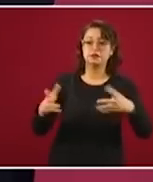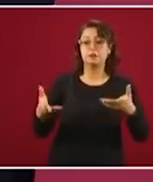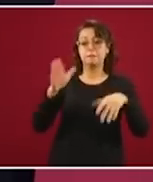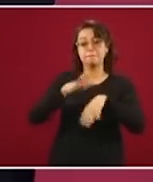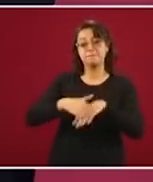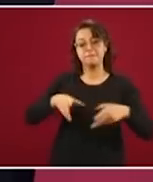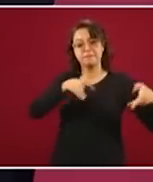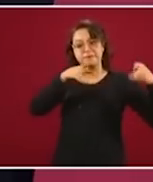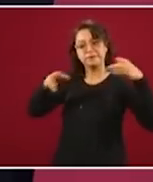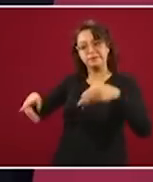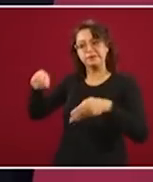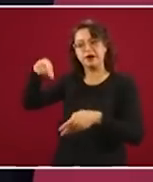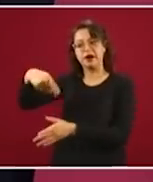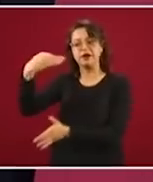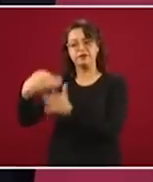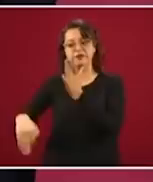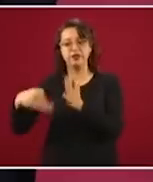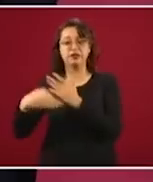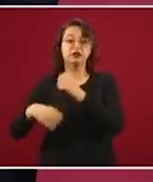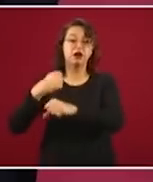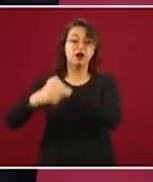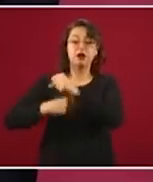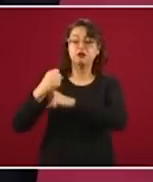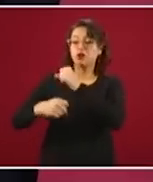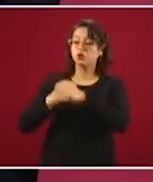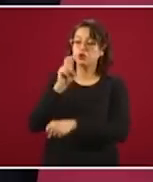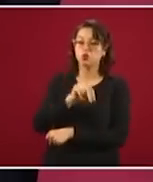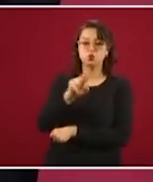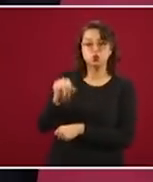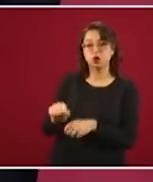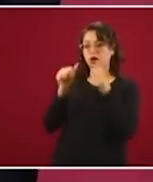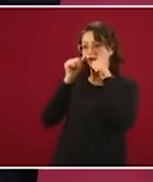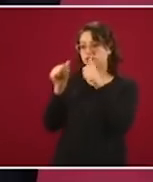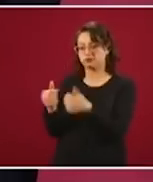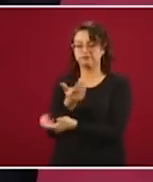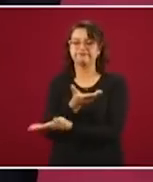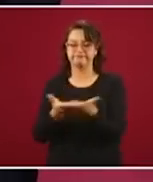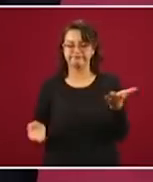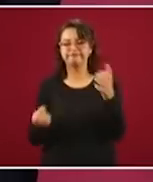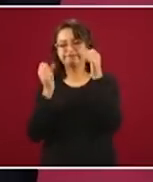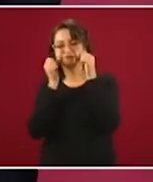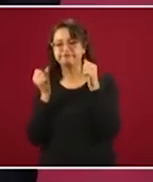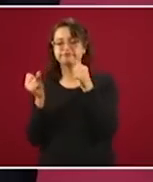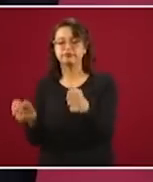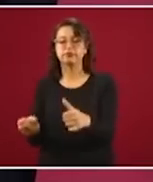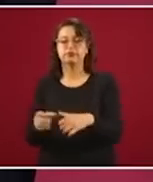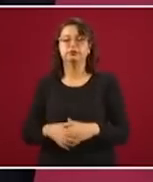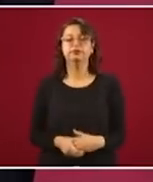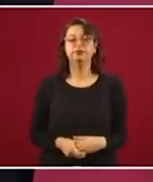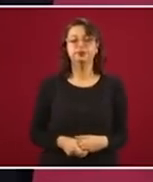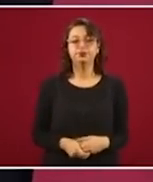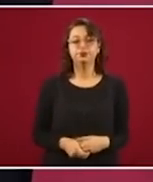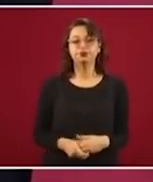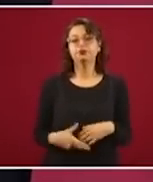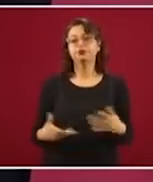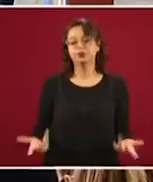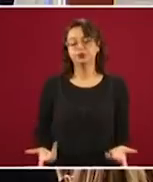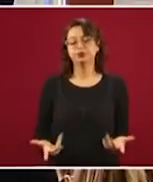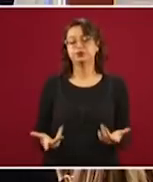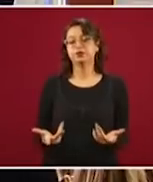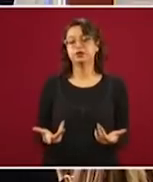ha habido más carencia durante tantos años. Y la noticia concreta es que, como verán en la